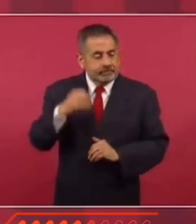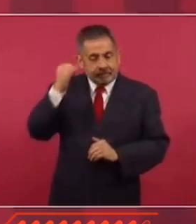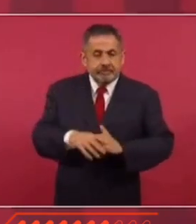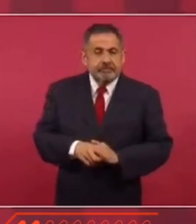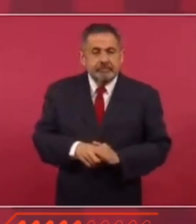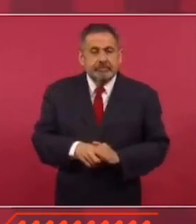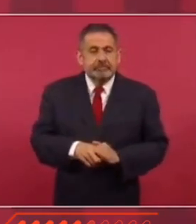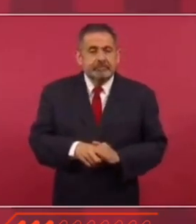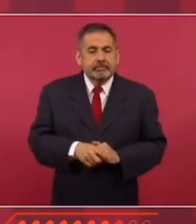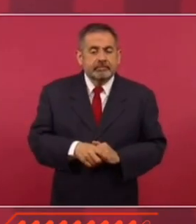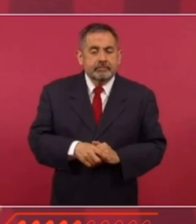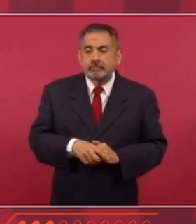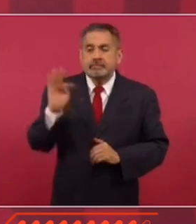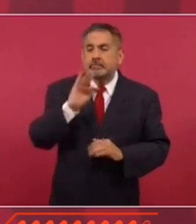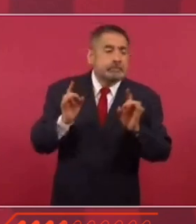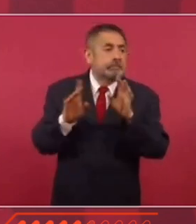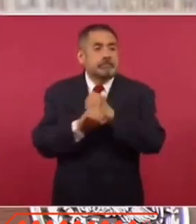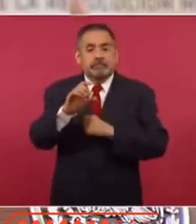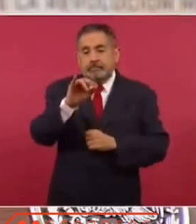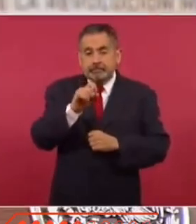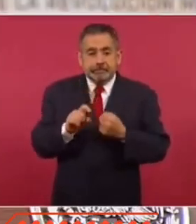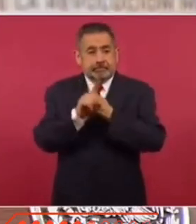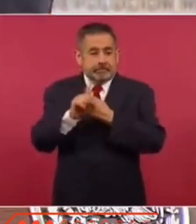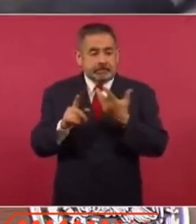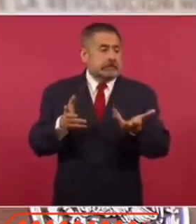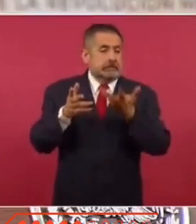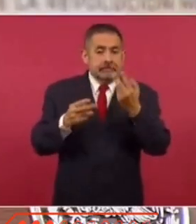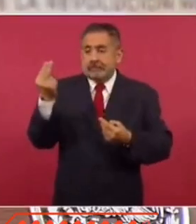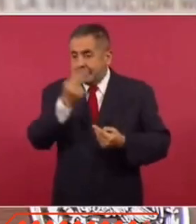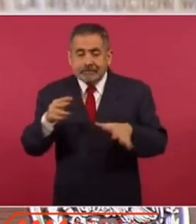circunstancia de crisis, cuando se requiere